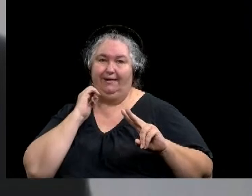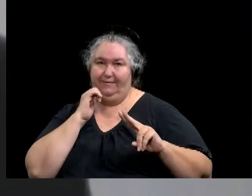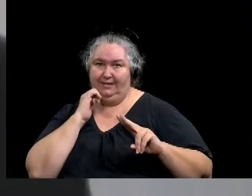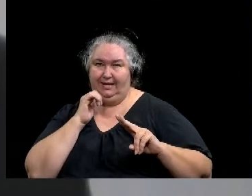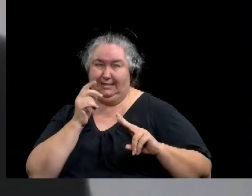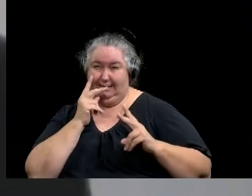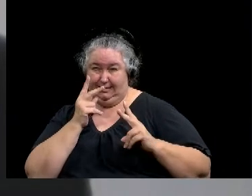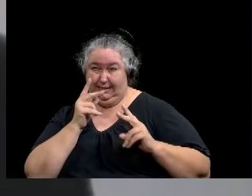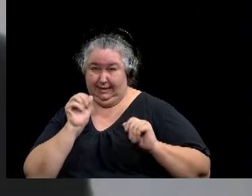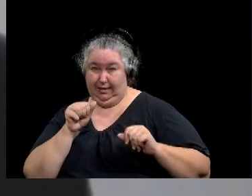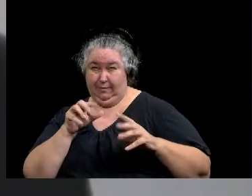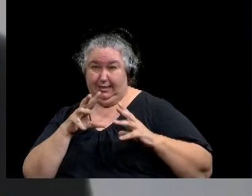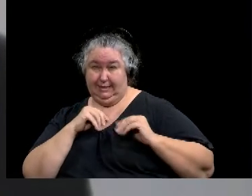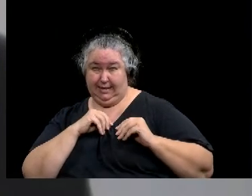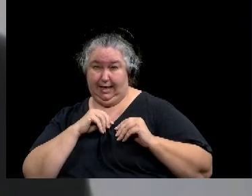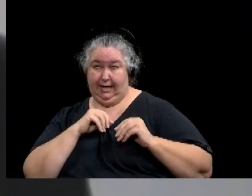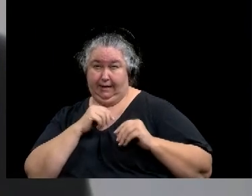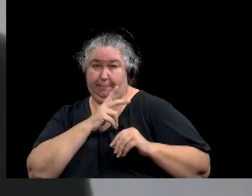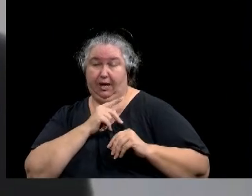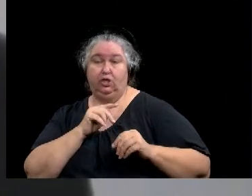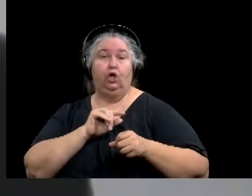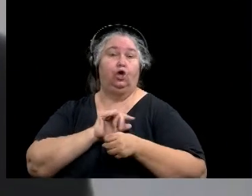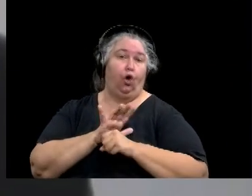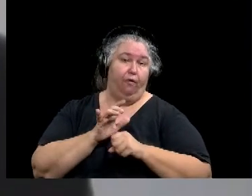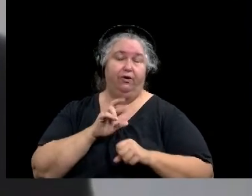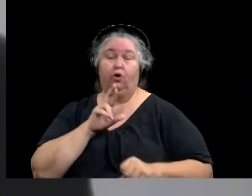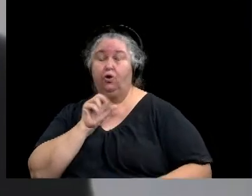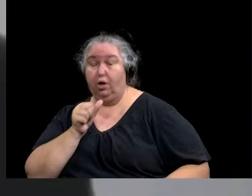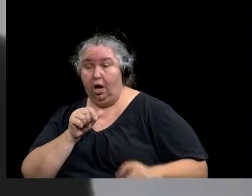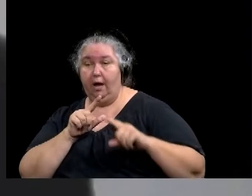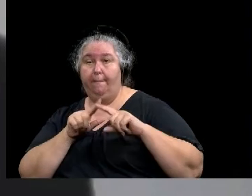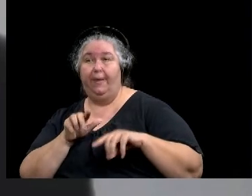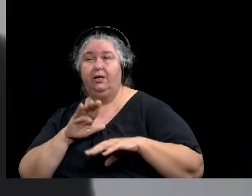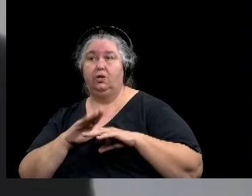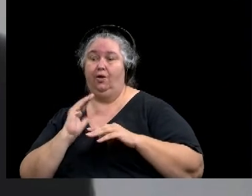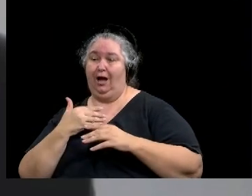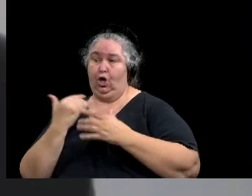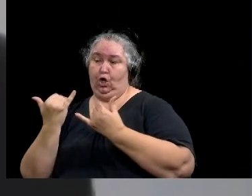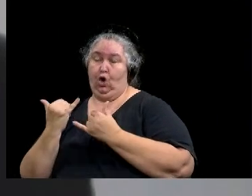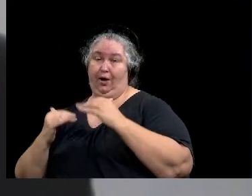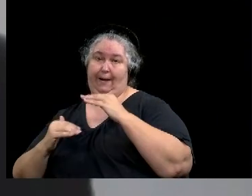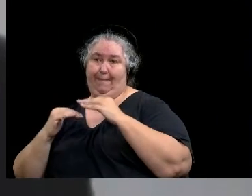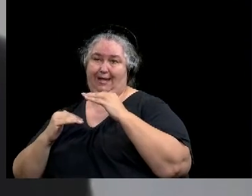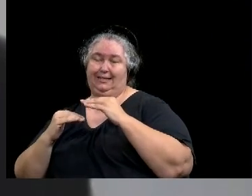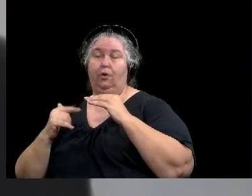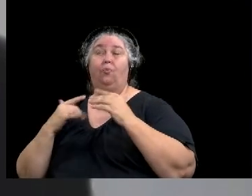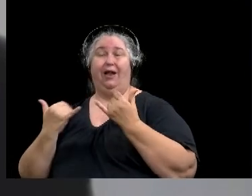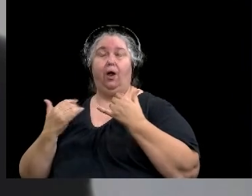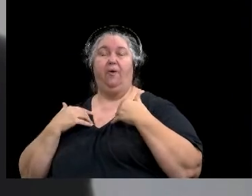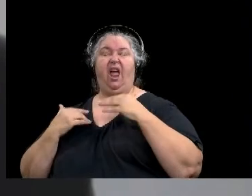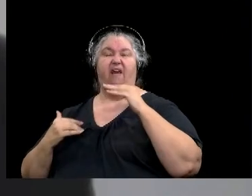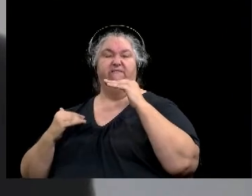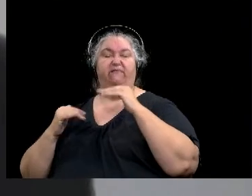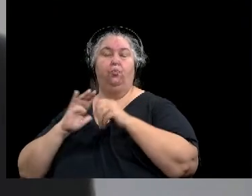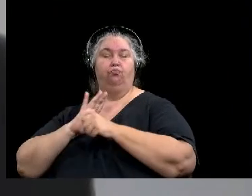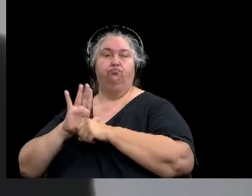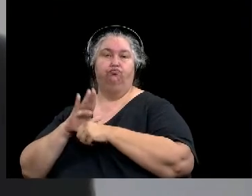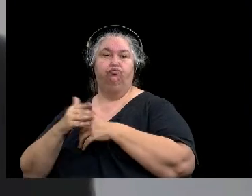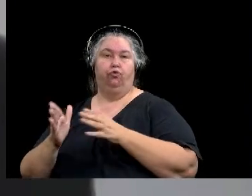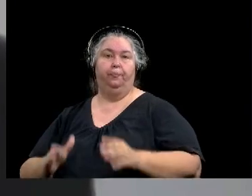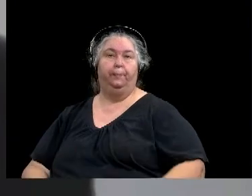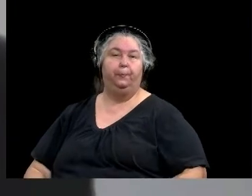cuidarlos y tenemos que ver si podemos nosotros si tenemos la capacidad